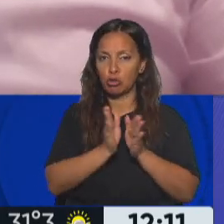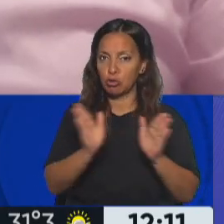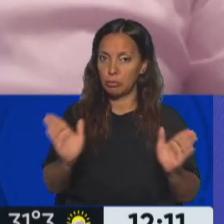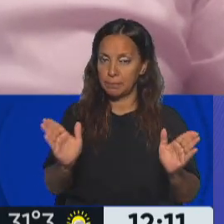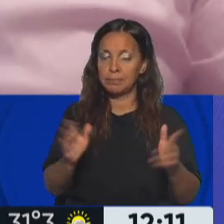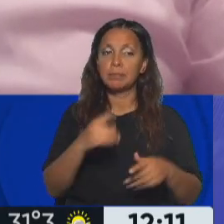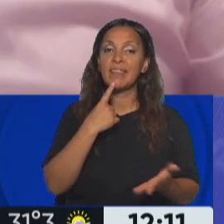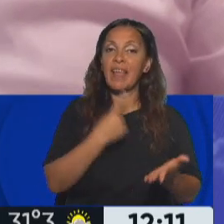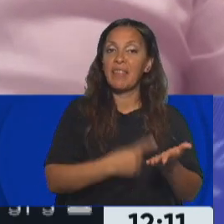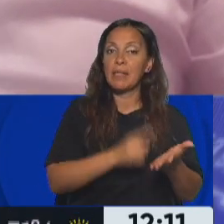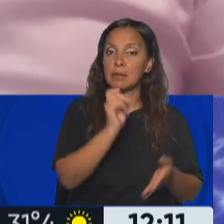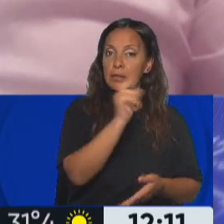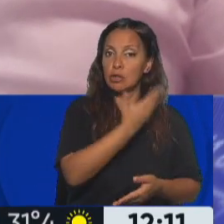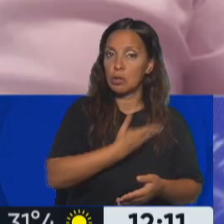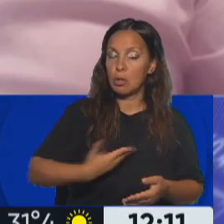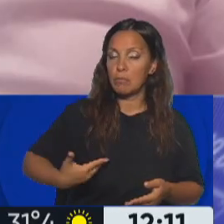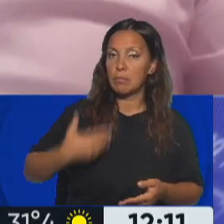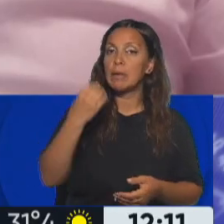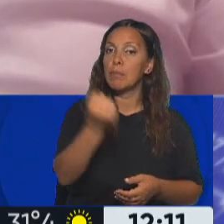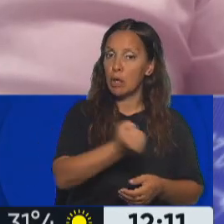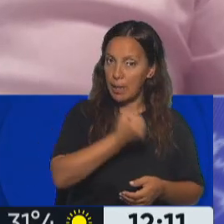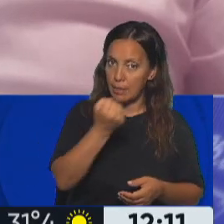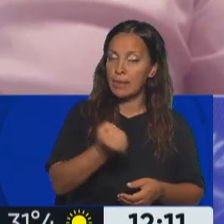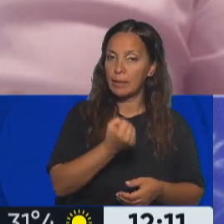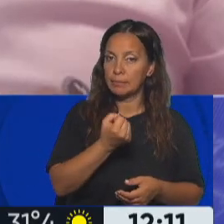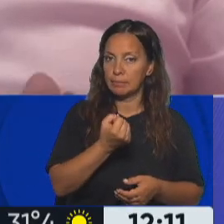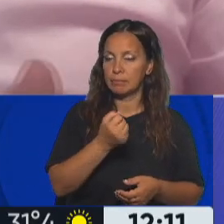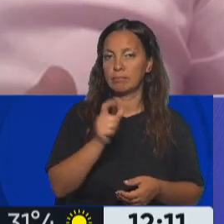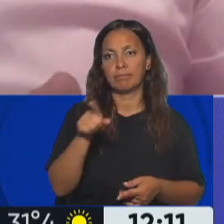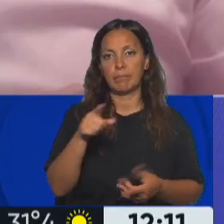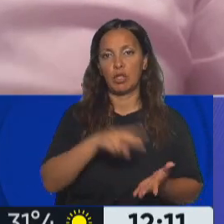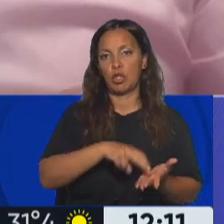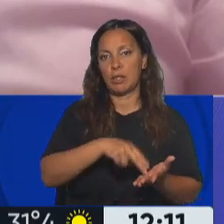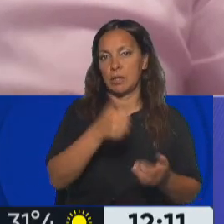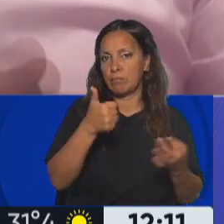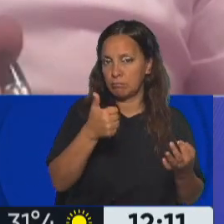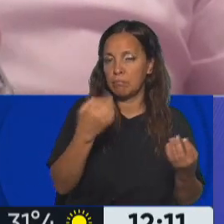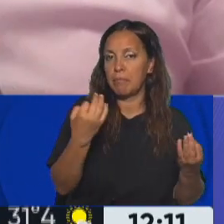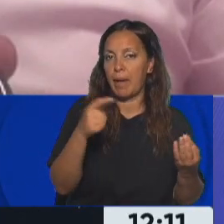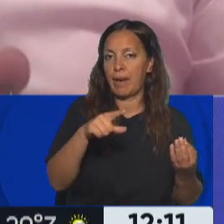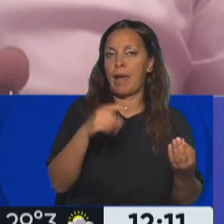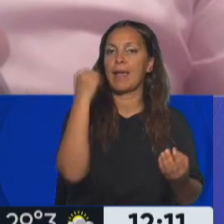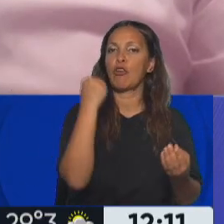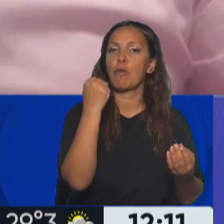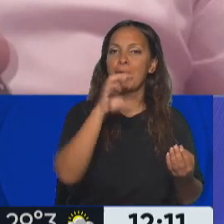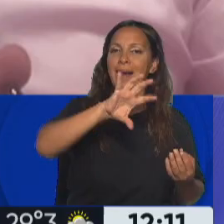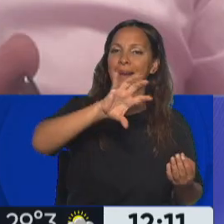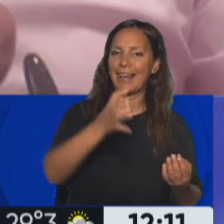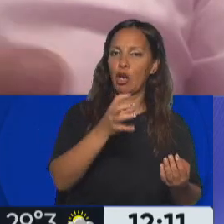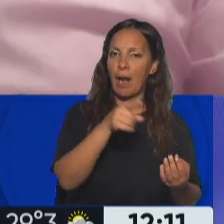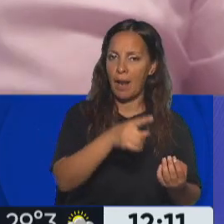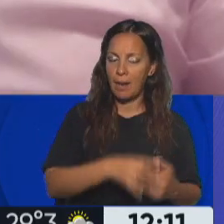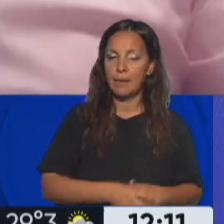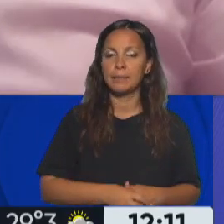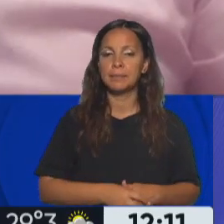decisión sumamente importante para las economías regionales y la quita definitiva, al